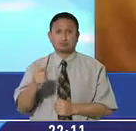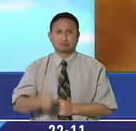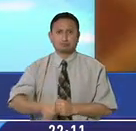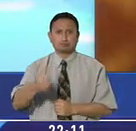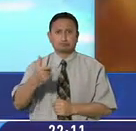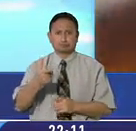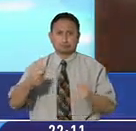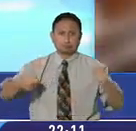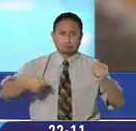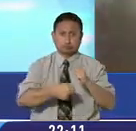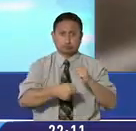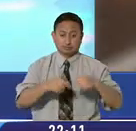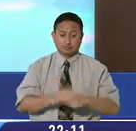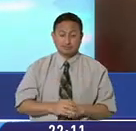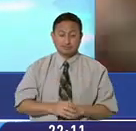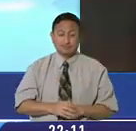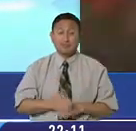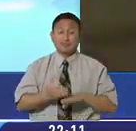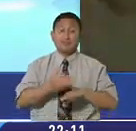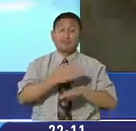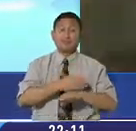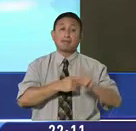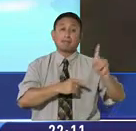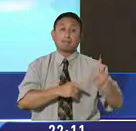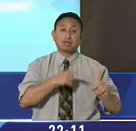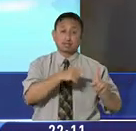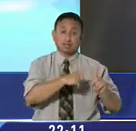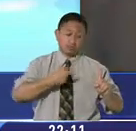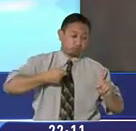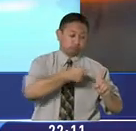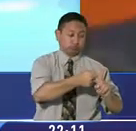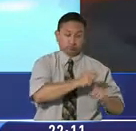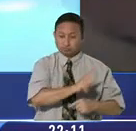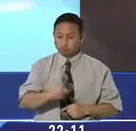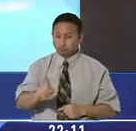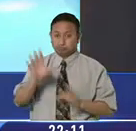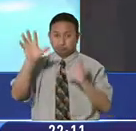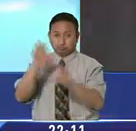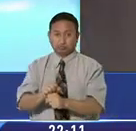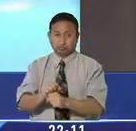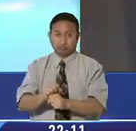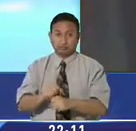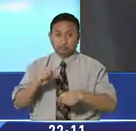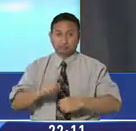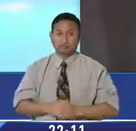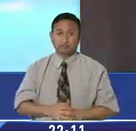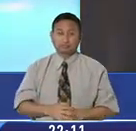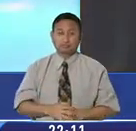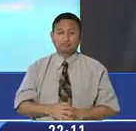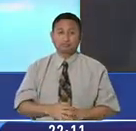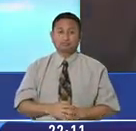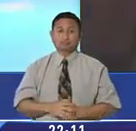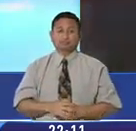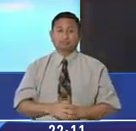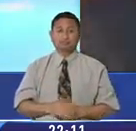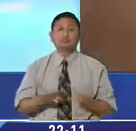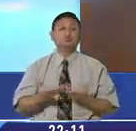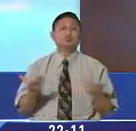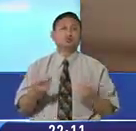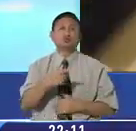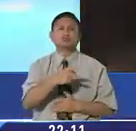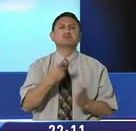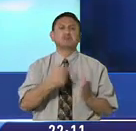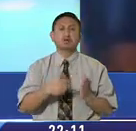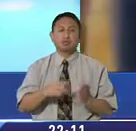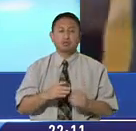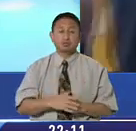turba de ciudadanos luego de que apuñaló a un taxista con la intención de asaltarlo. ¿Dónde